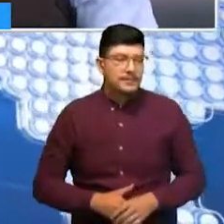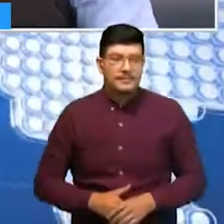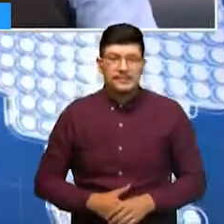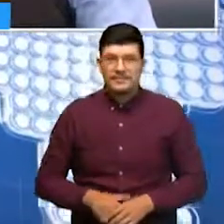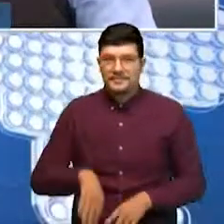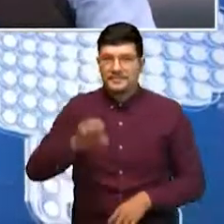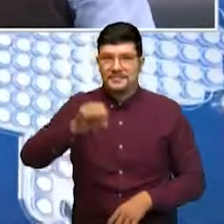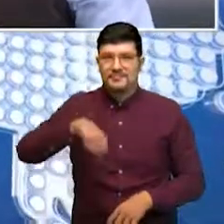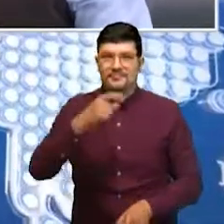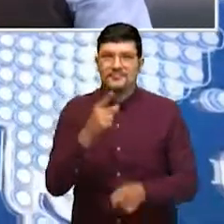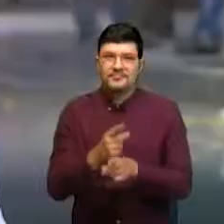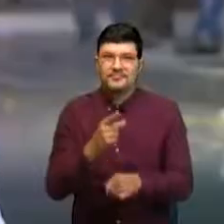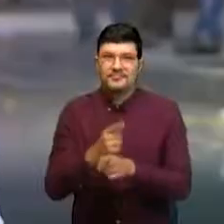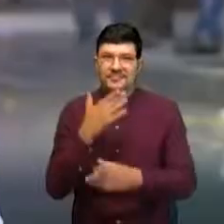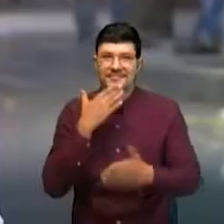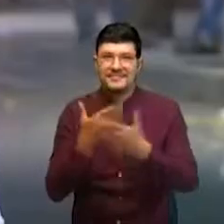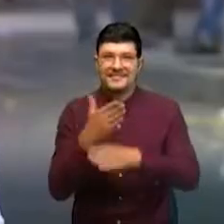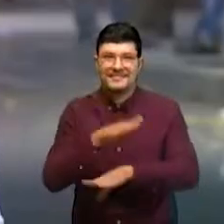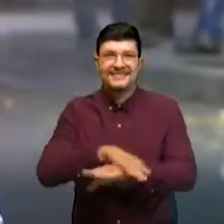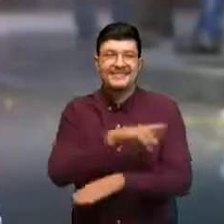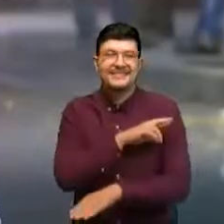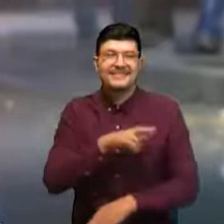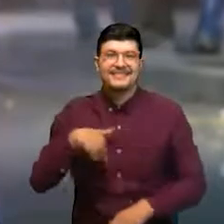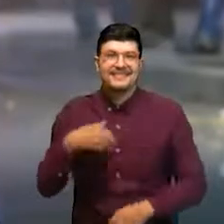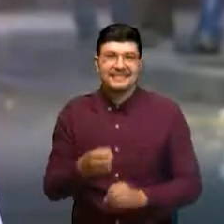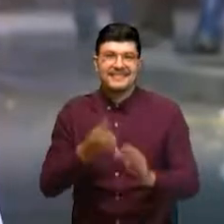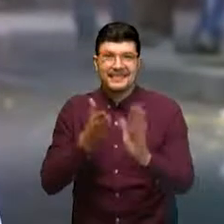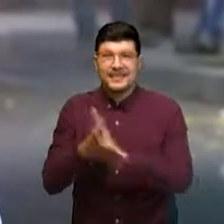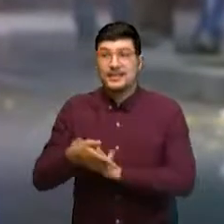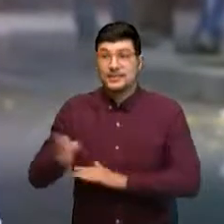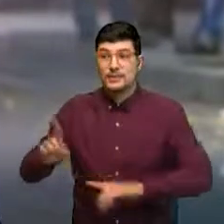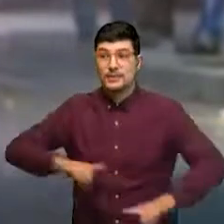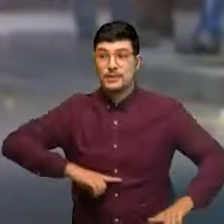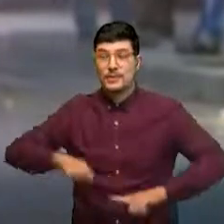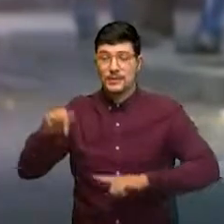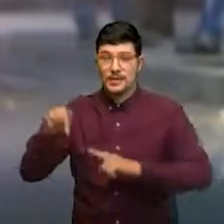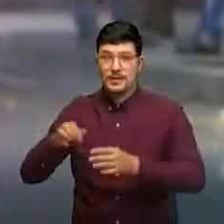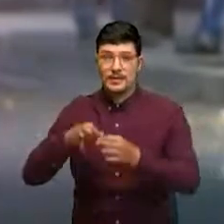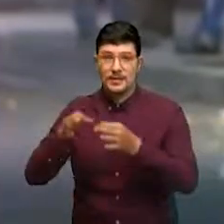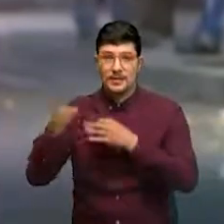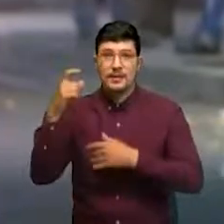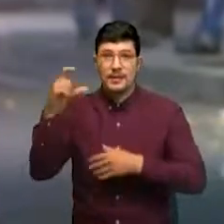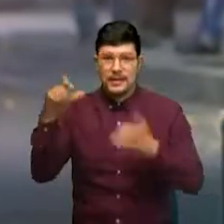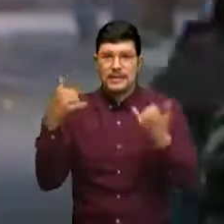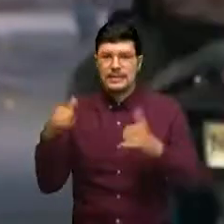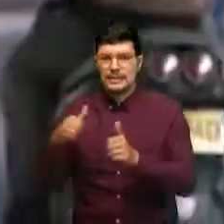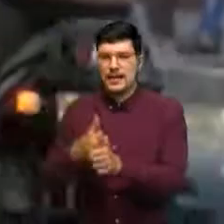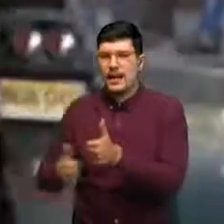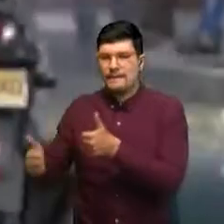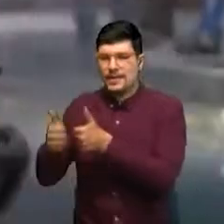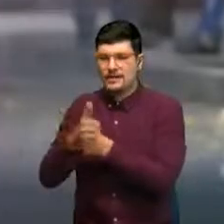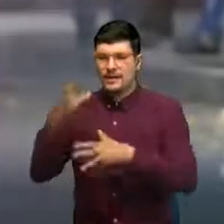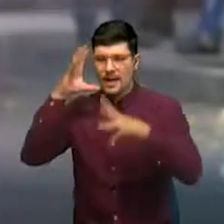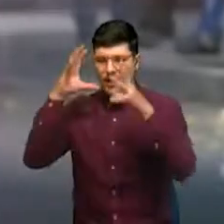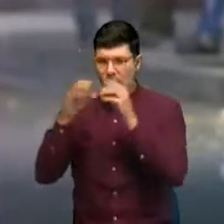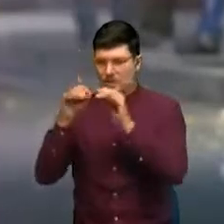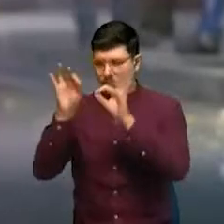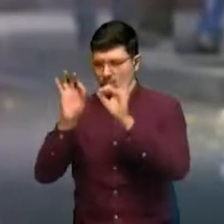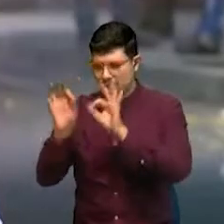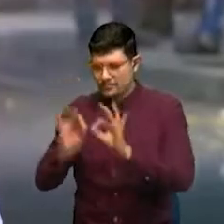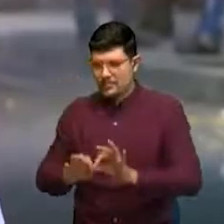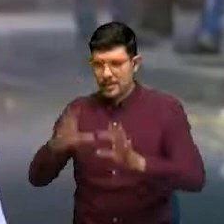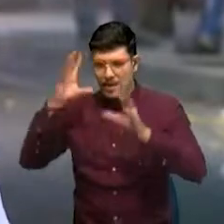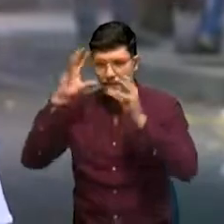así de buenas tardes pues les contamos que según la administración municipal ya estaría avanzando en estos acuerdos por el inpec